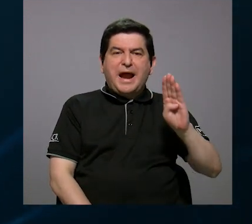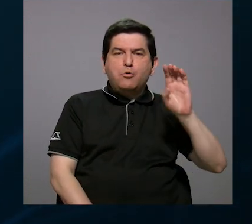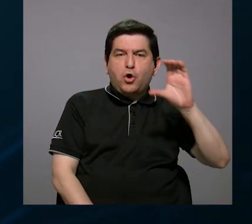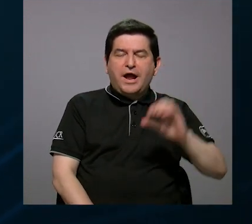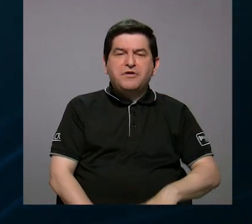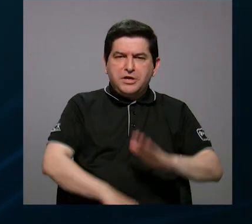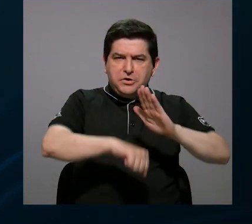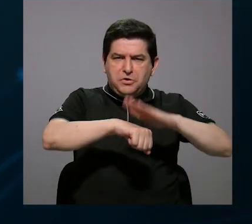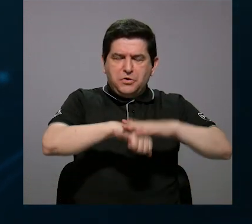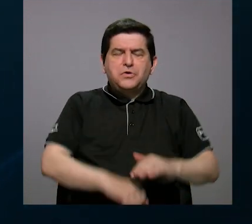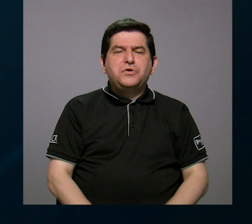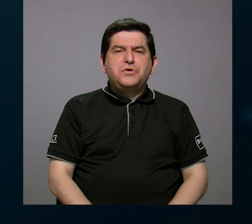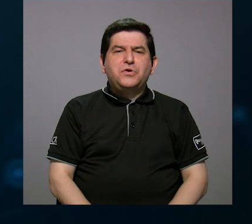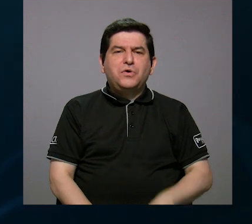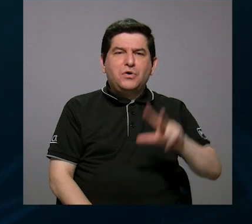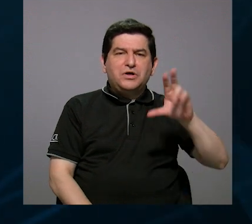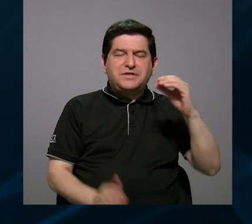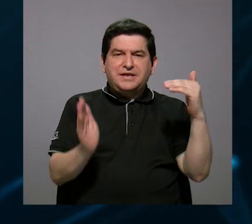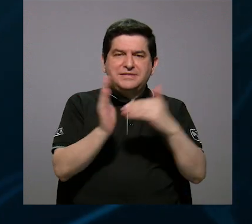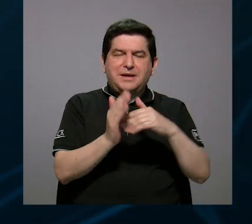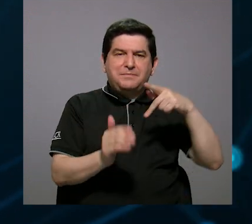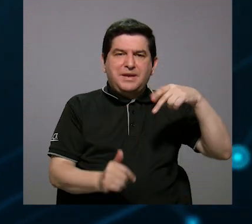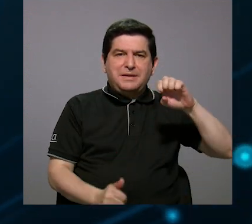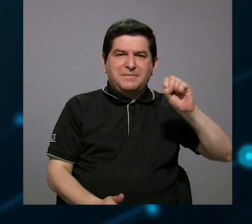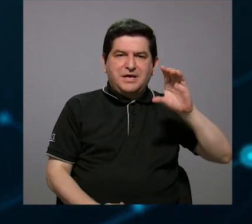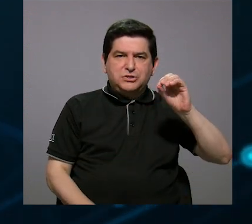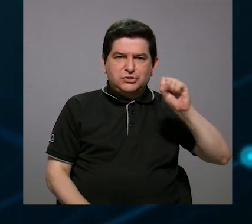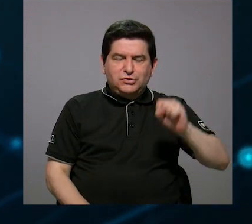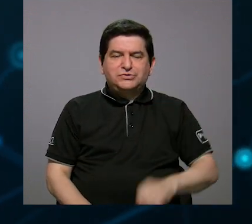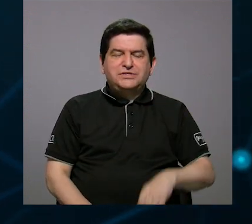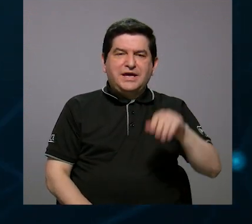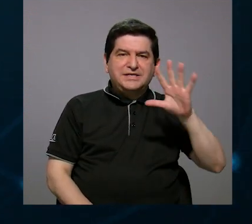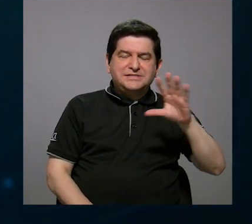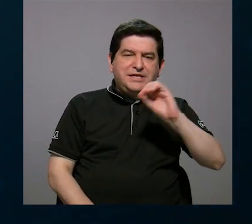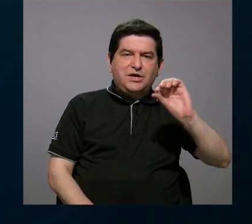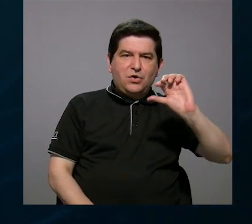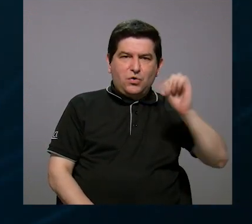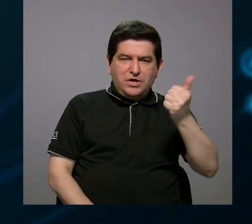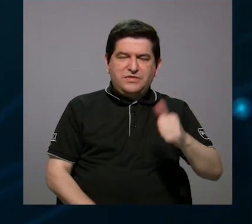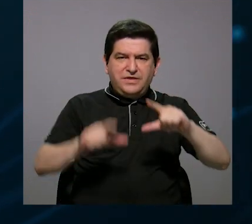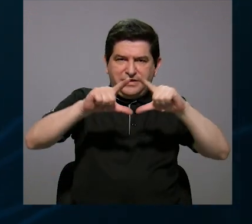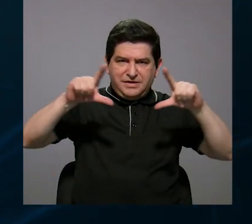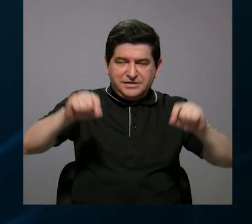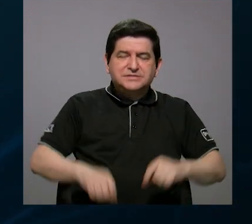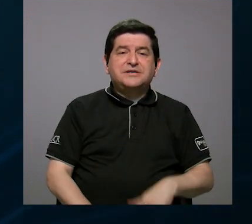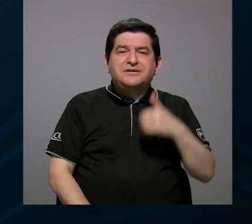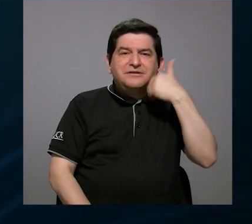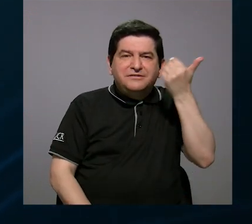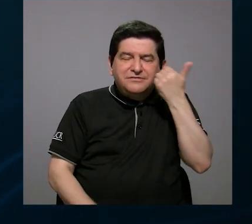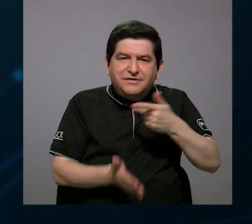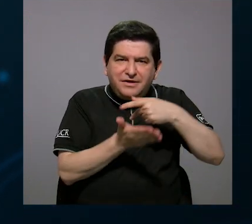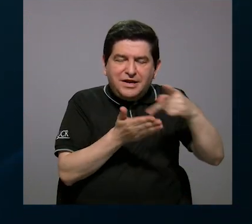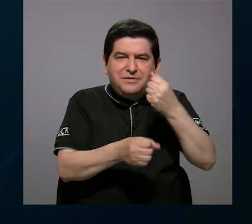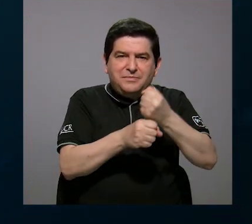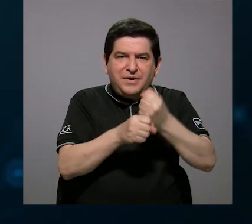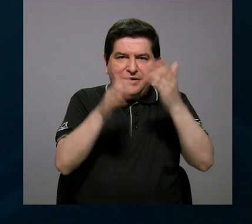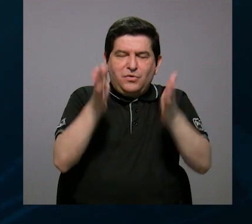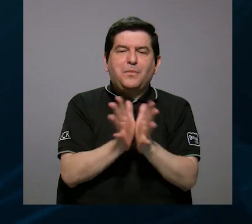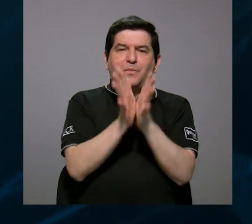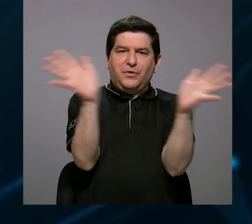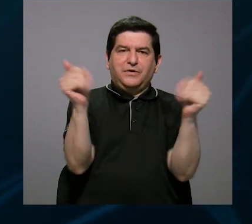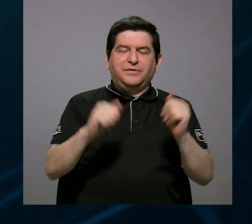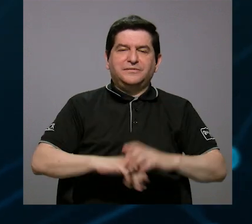Carrillo, autorizó la emisión de 30,000 pesos en vales de 5 y 10 pesos para facilitar el pago a los